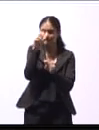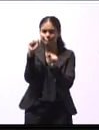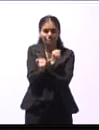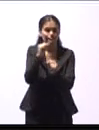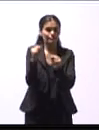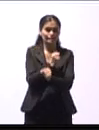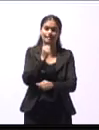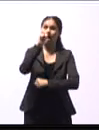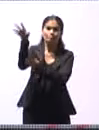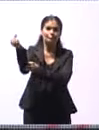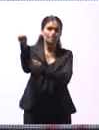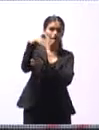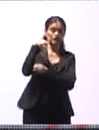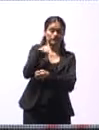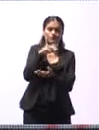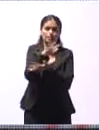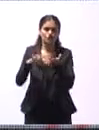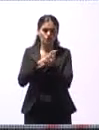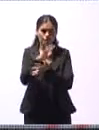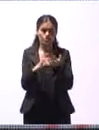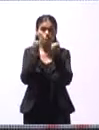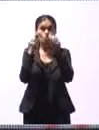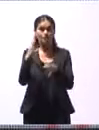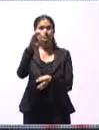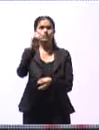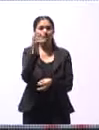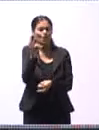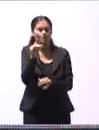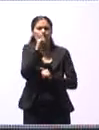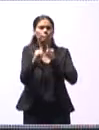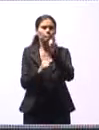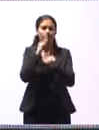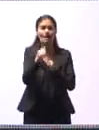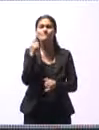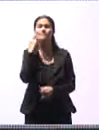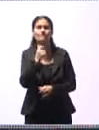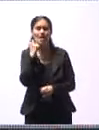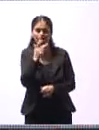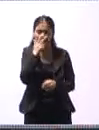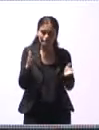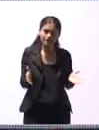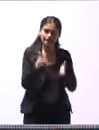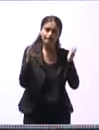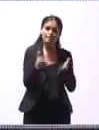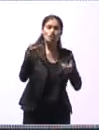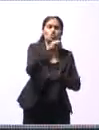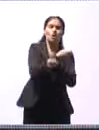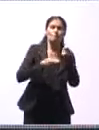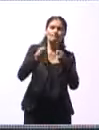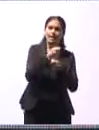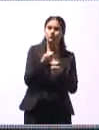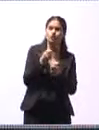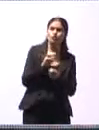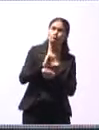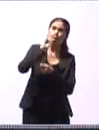trabajar en los próximos 5 años. En esta línea, la CAF resalta en su informe la necesidad de potenciar un comercio